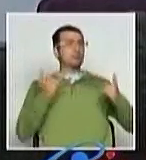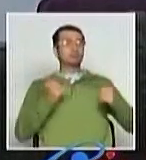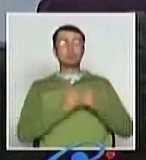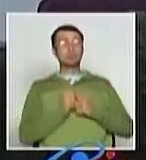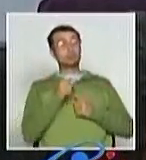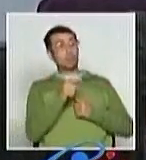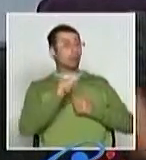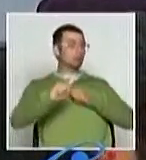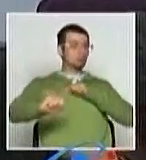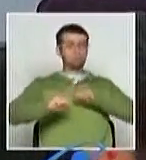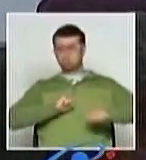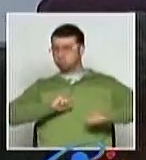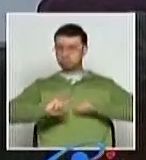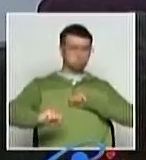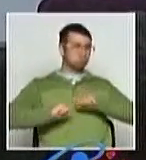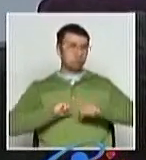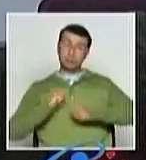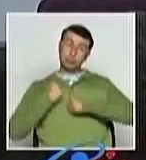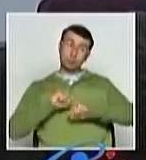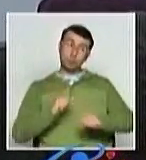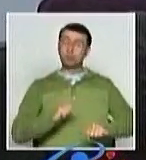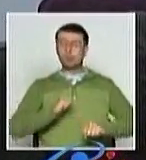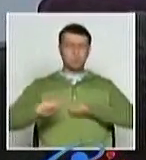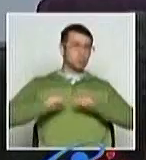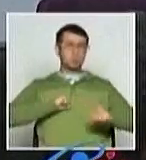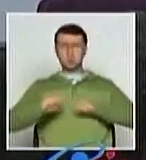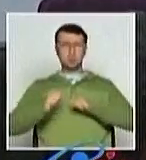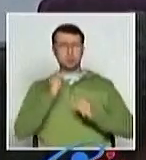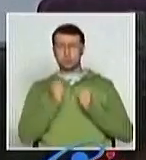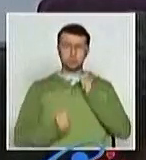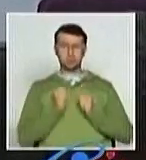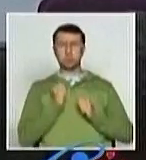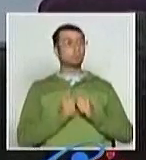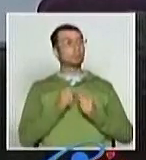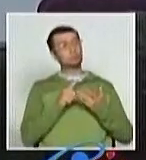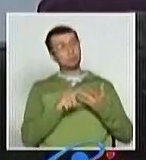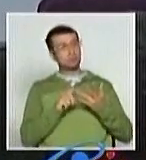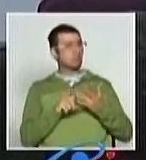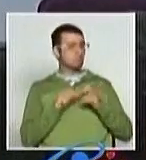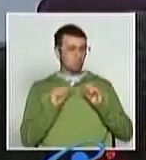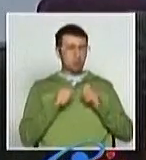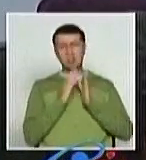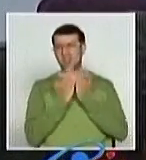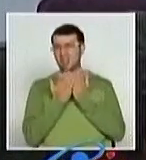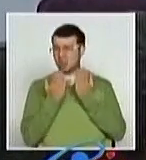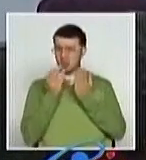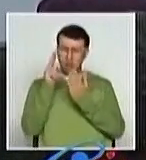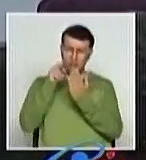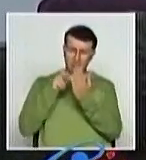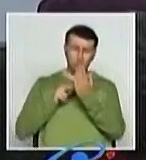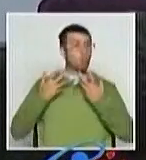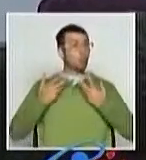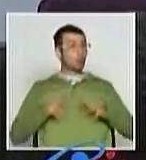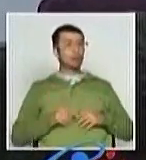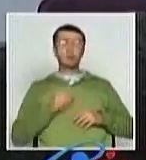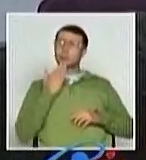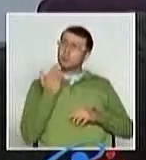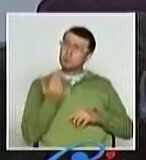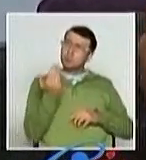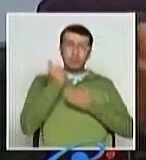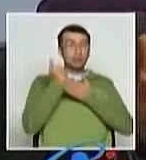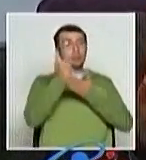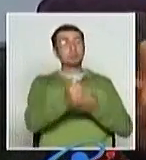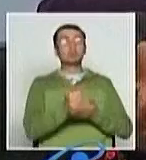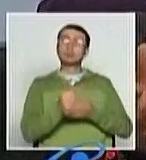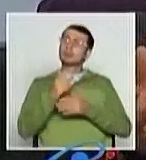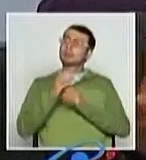ejercicio la mayoría de veces que pueda durante es semana lea el libro que quiera haga actos de bondad salude a un amigo llame a